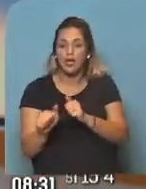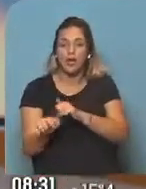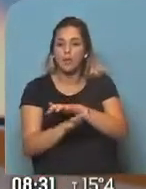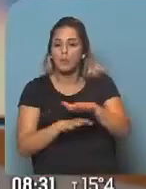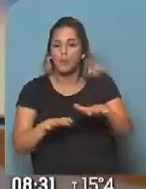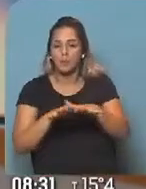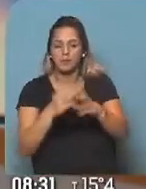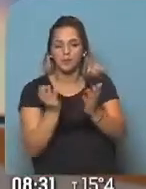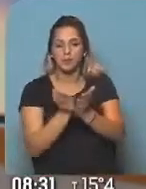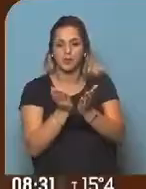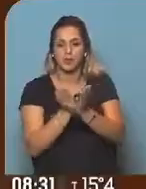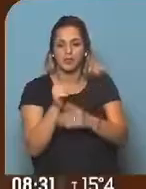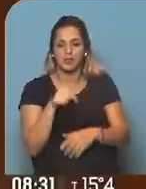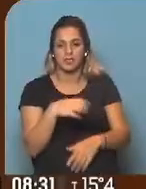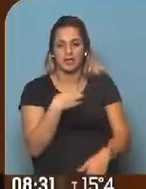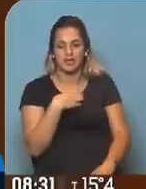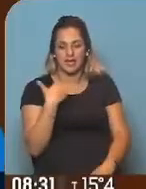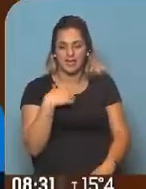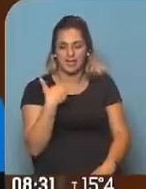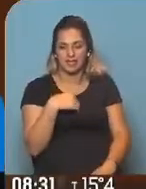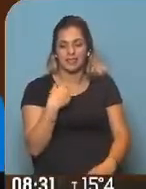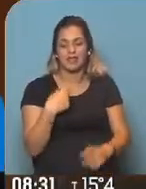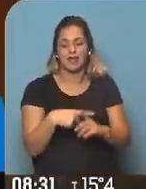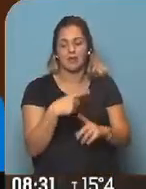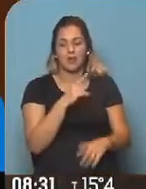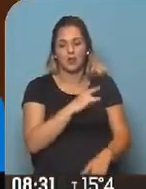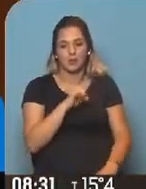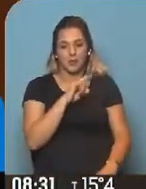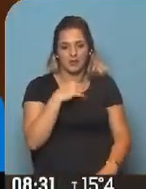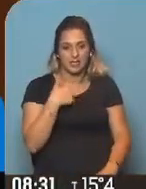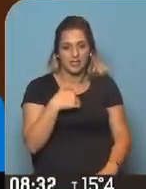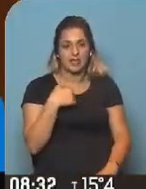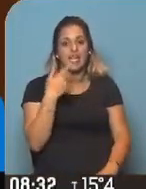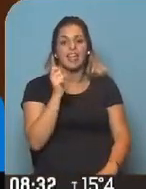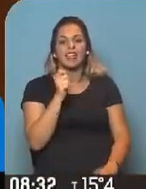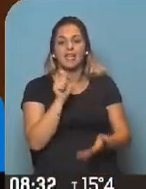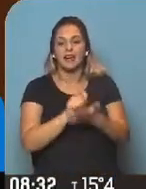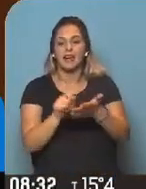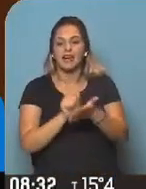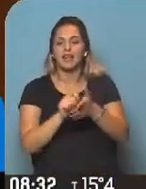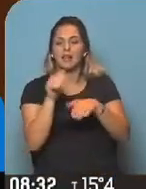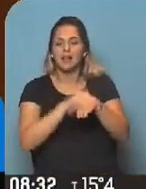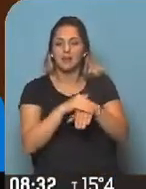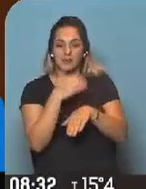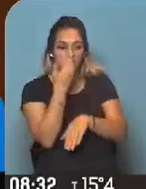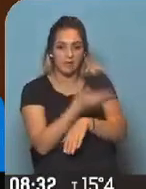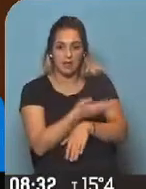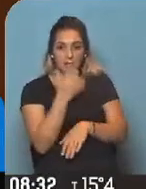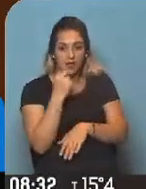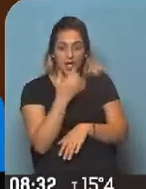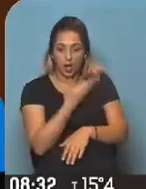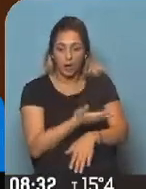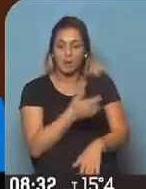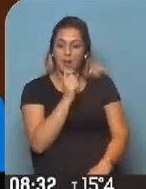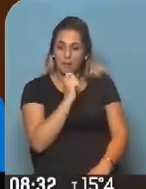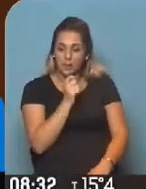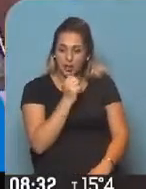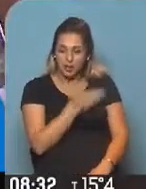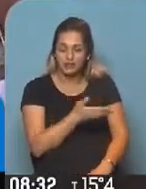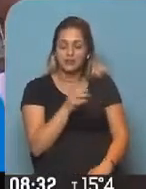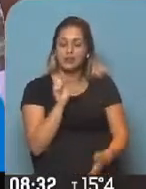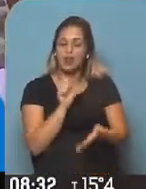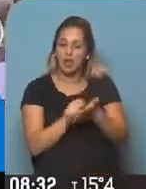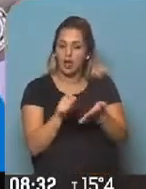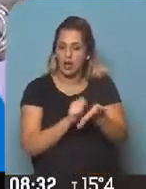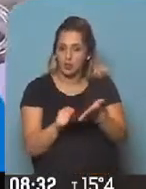argentino a través de la federación universitaria argentina y lo escribió este señor es óscar muñoz es periodista autor de este libro la